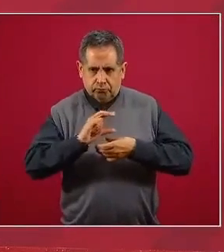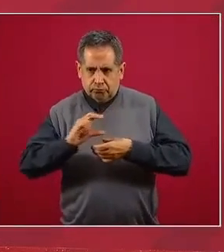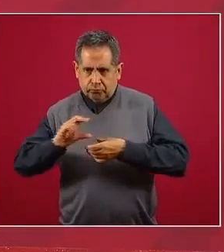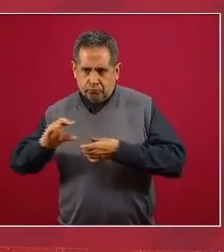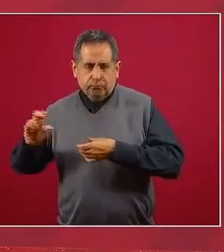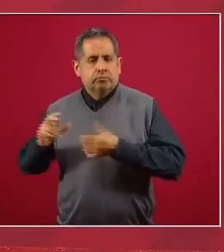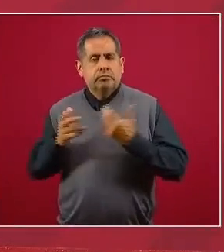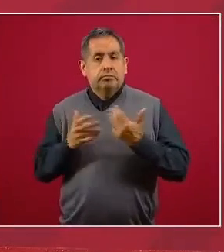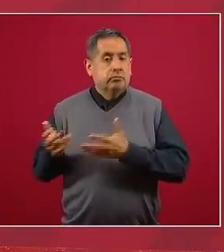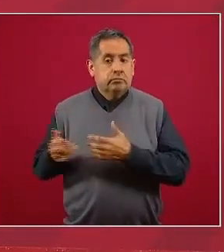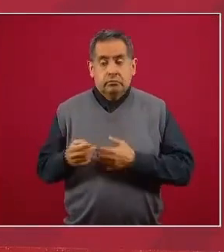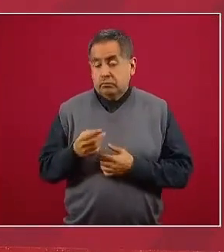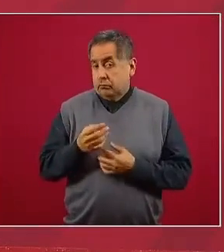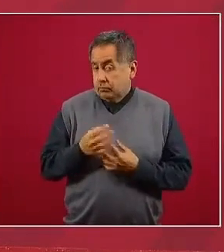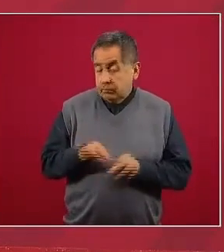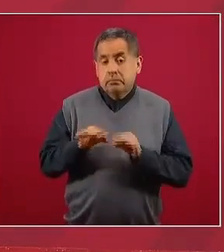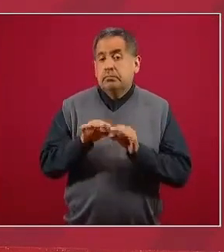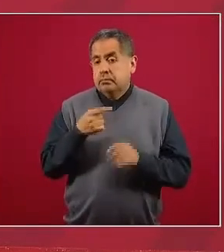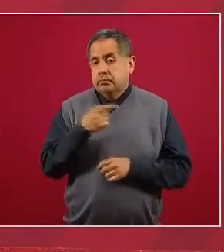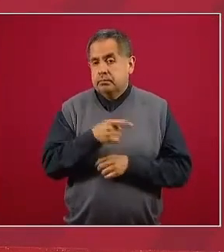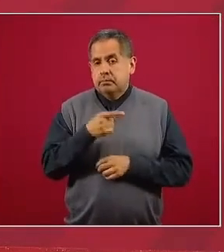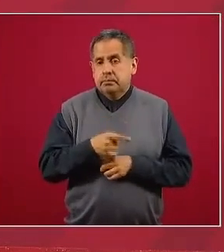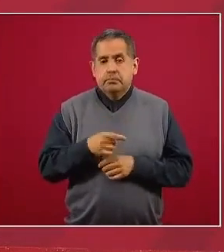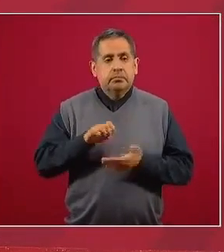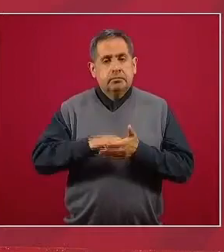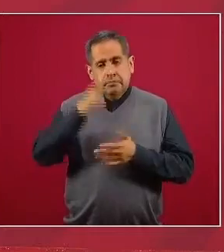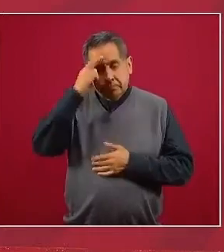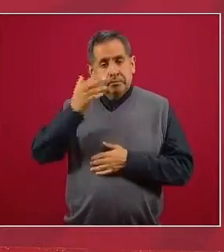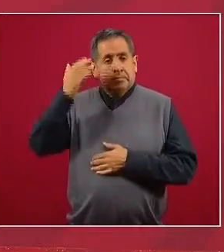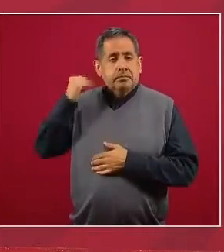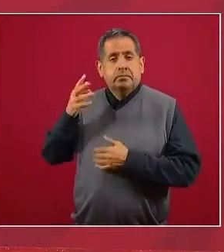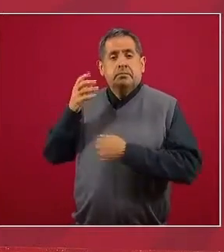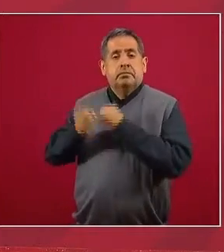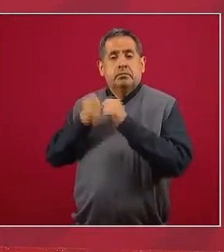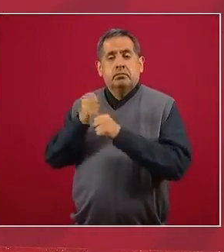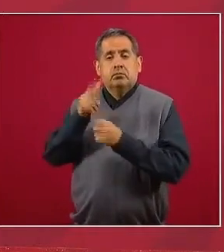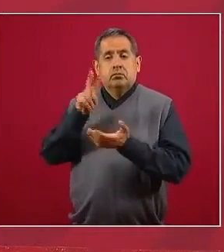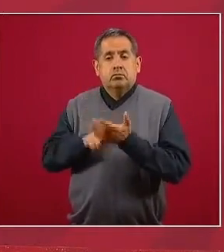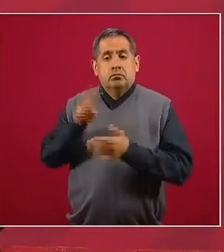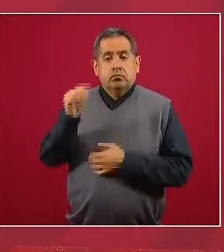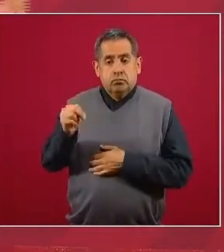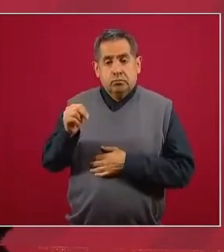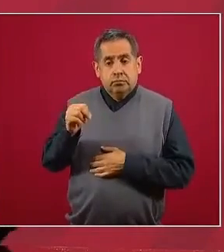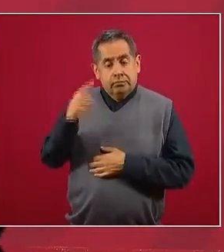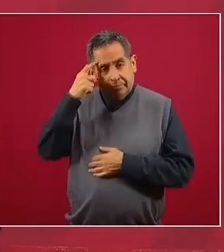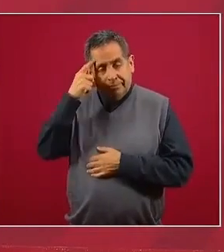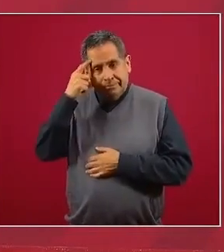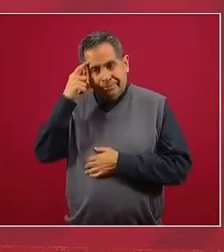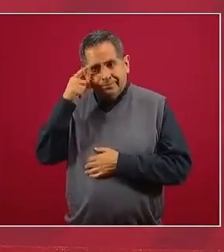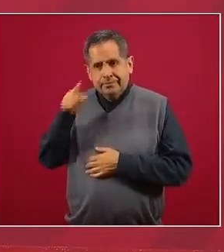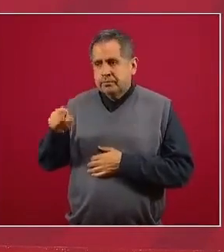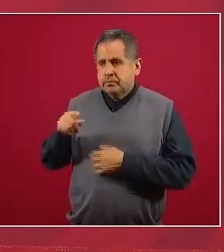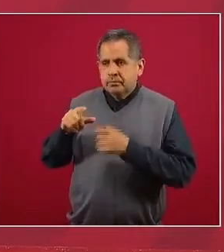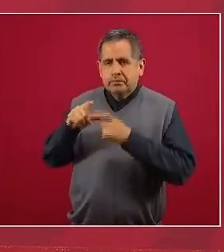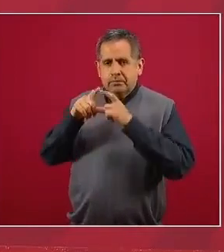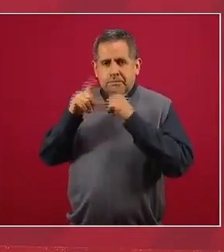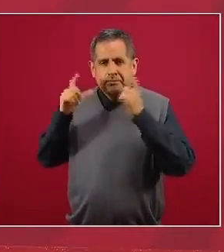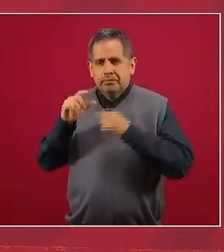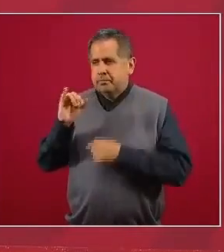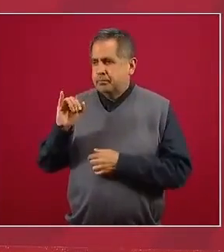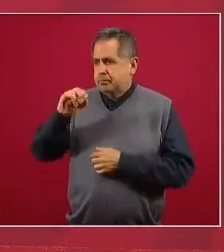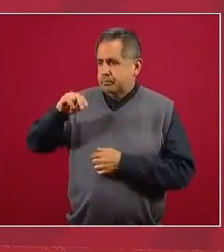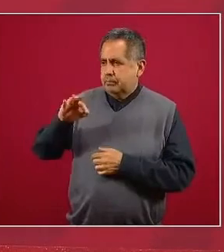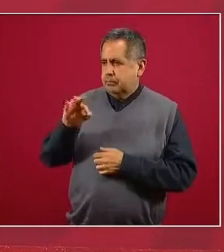paso, es muy importante. En la pandemia de influenza 2009 tuvimos una experiencia global en